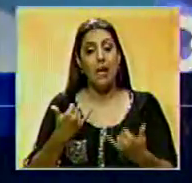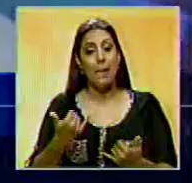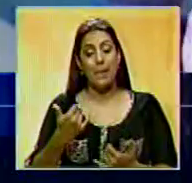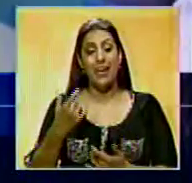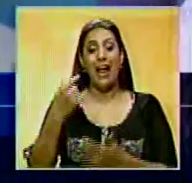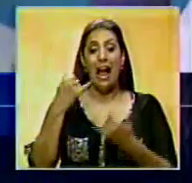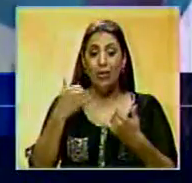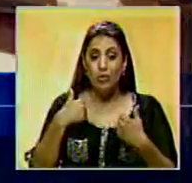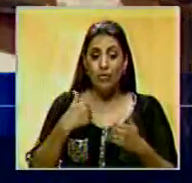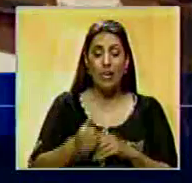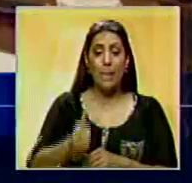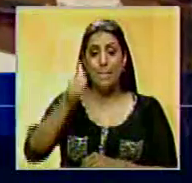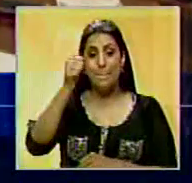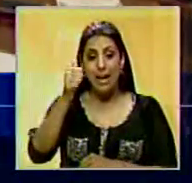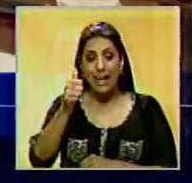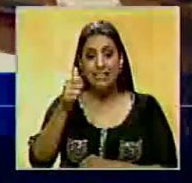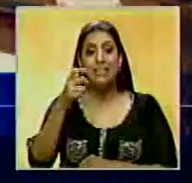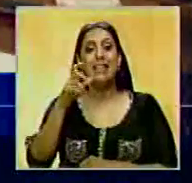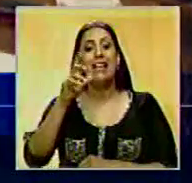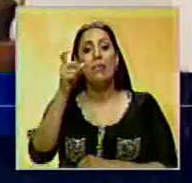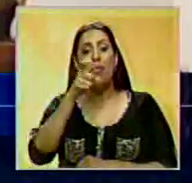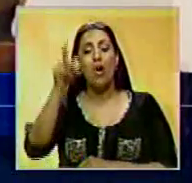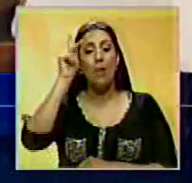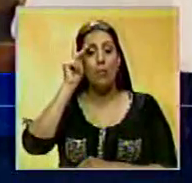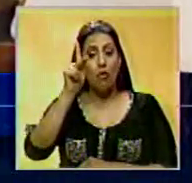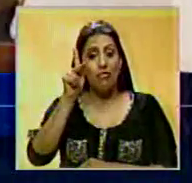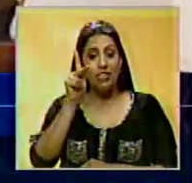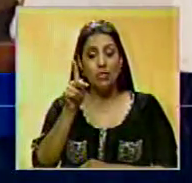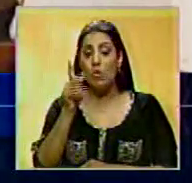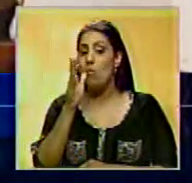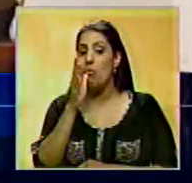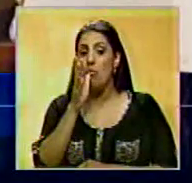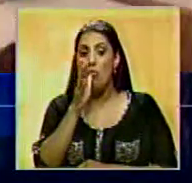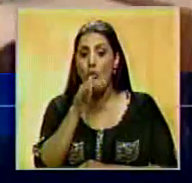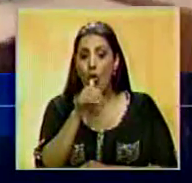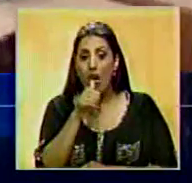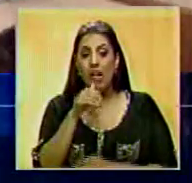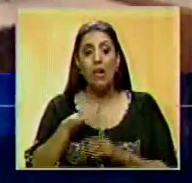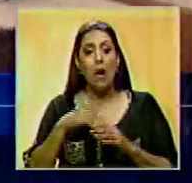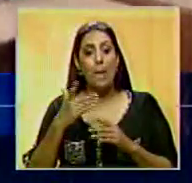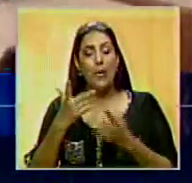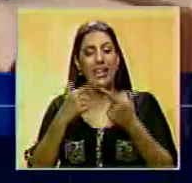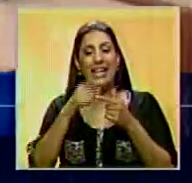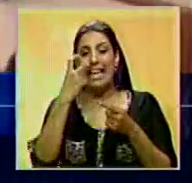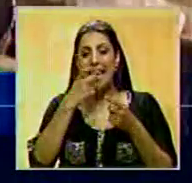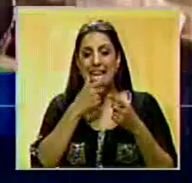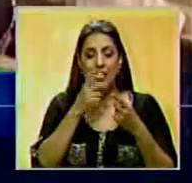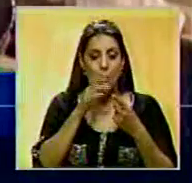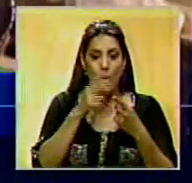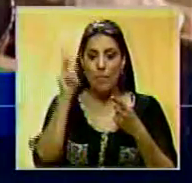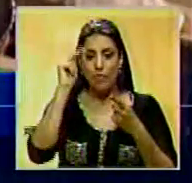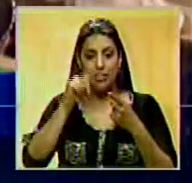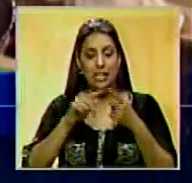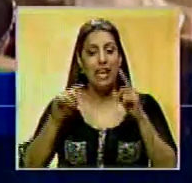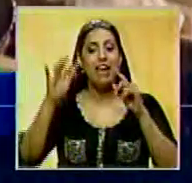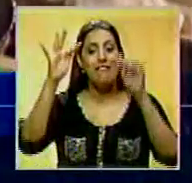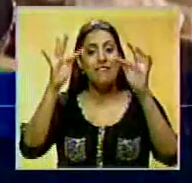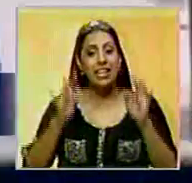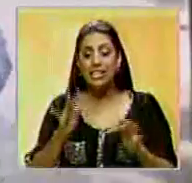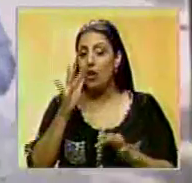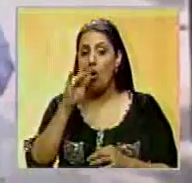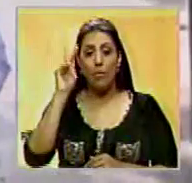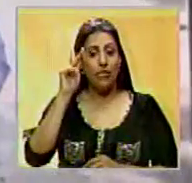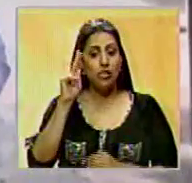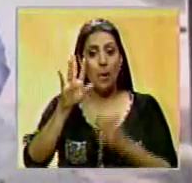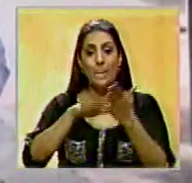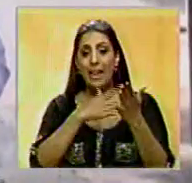situación también es crítica a la hora de buscar docentes, pues se encuentran en déficit para las áreas de inglés, física y matemática.